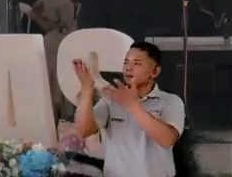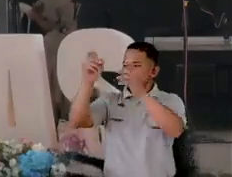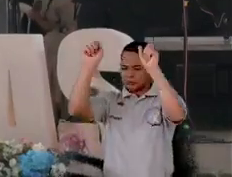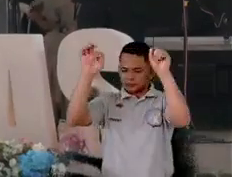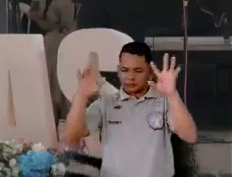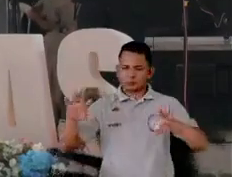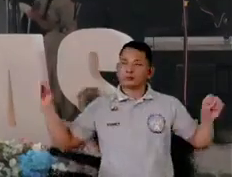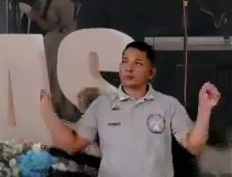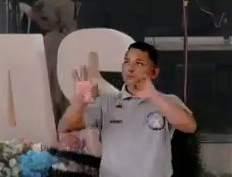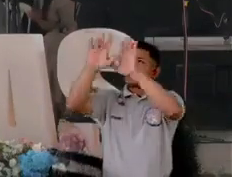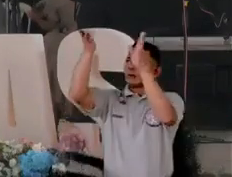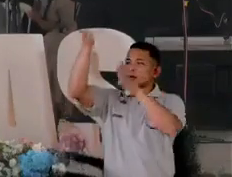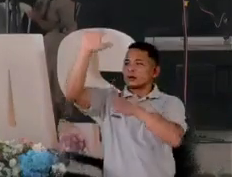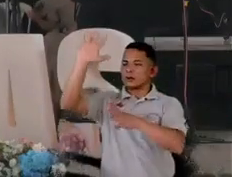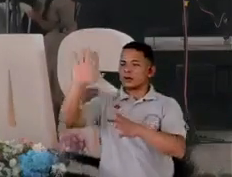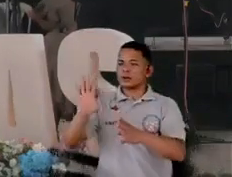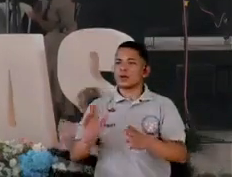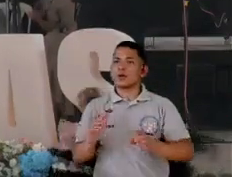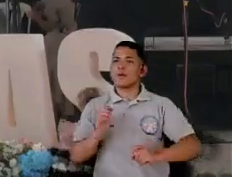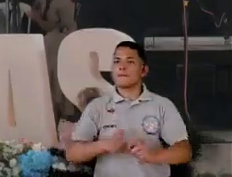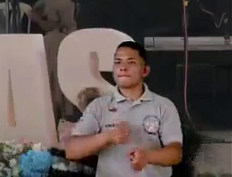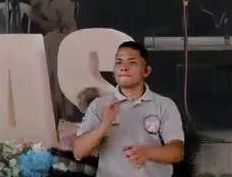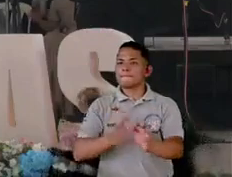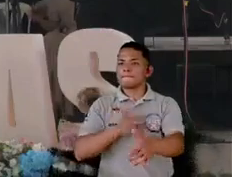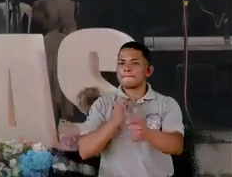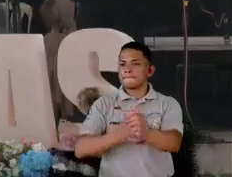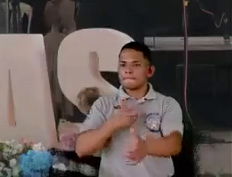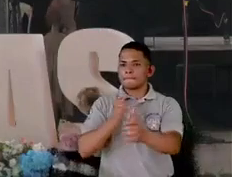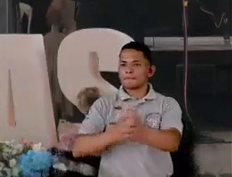Aleluya, gloria a Dios.